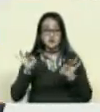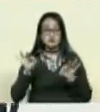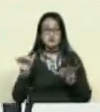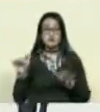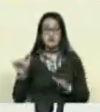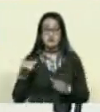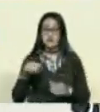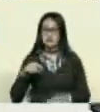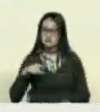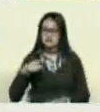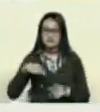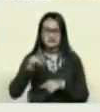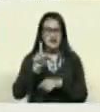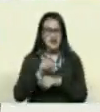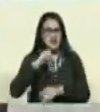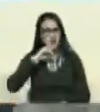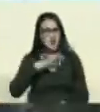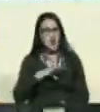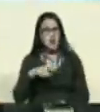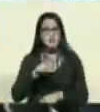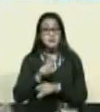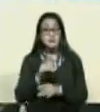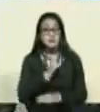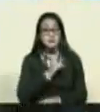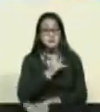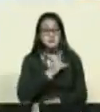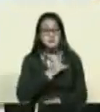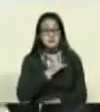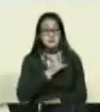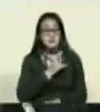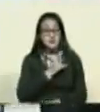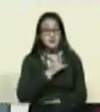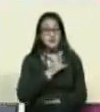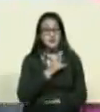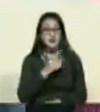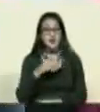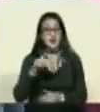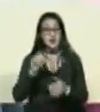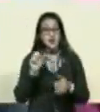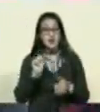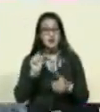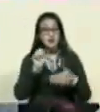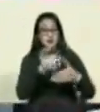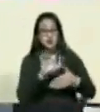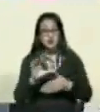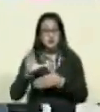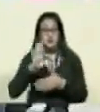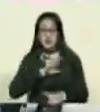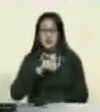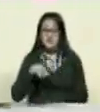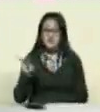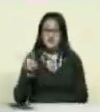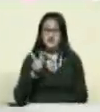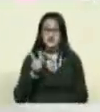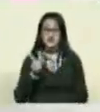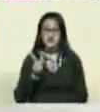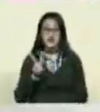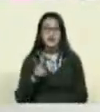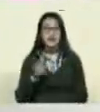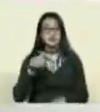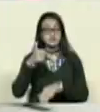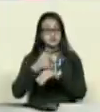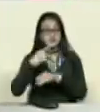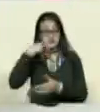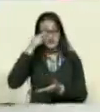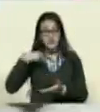histórico además, porque es la primera Academia Militar de Medicina en su América y la posee nuestro país Venezuela. A esta hora se dirige a firmar el jefe de Estado